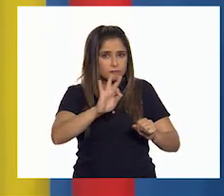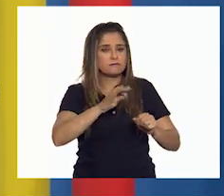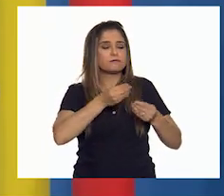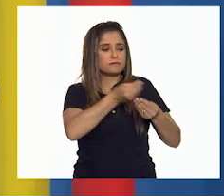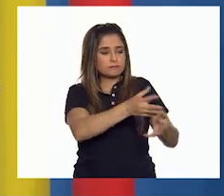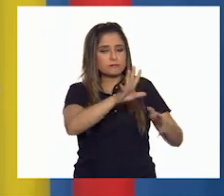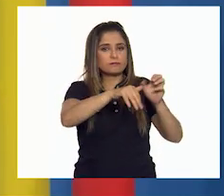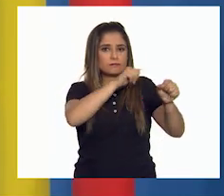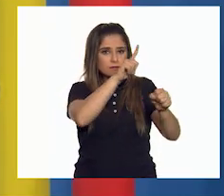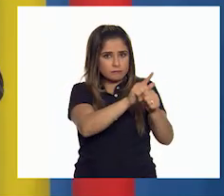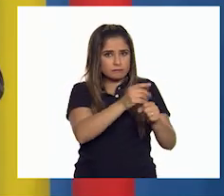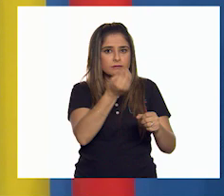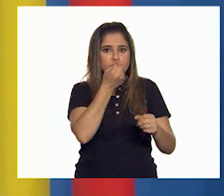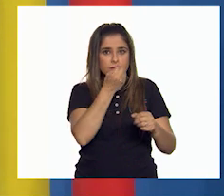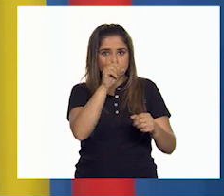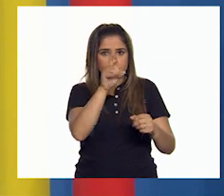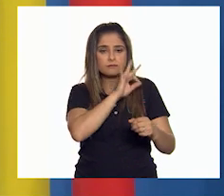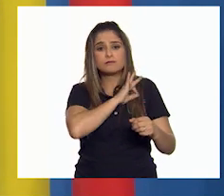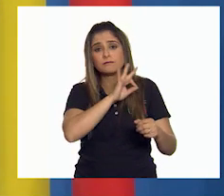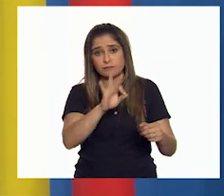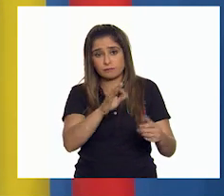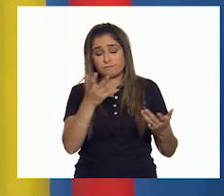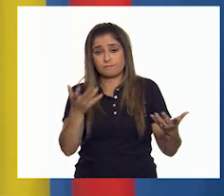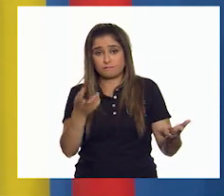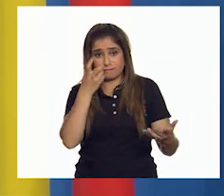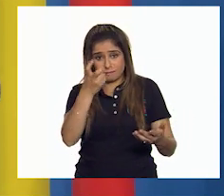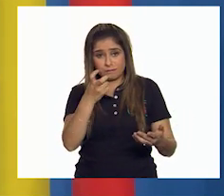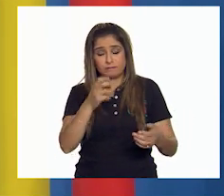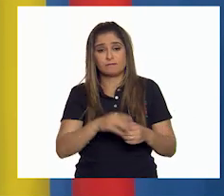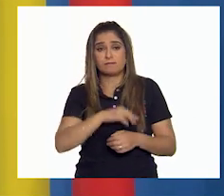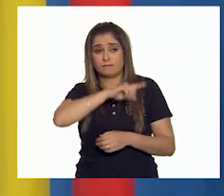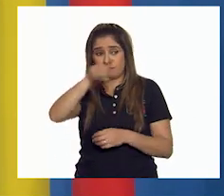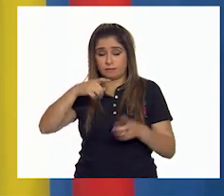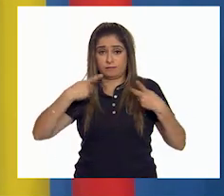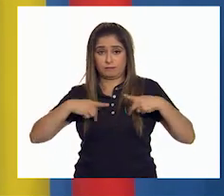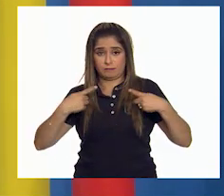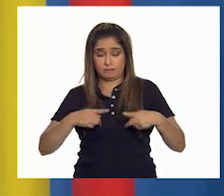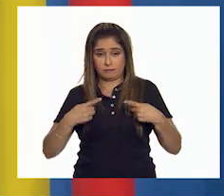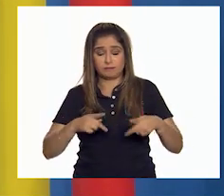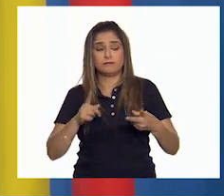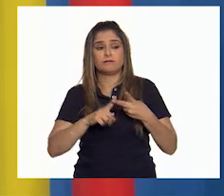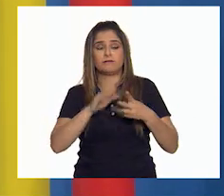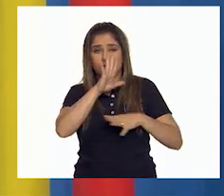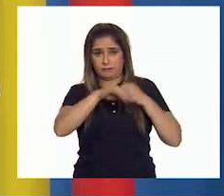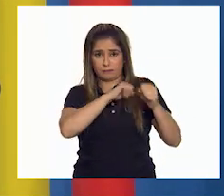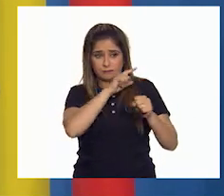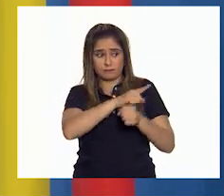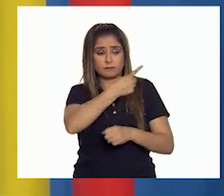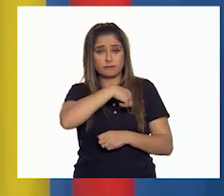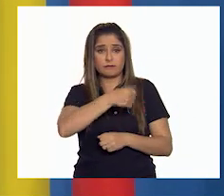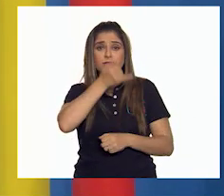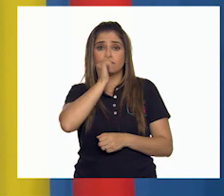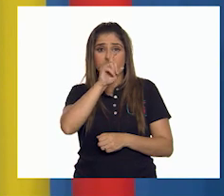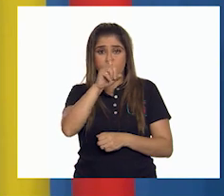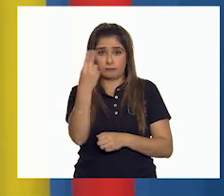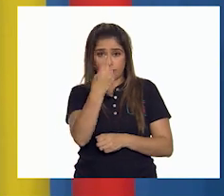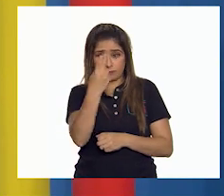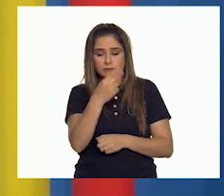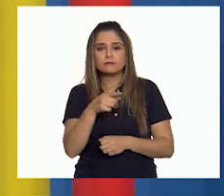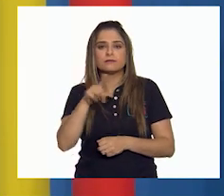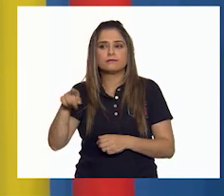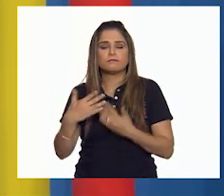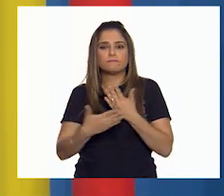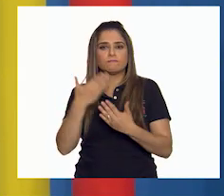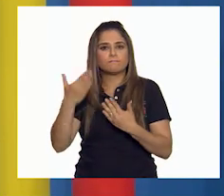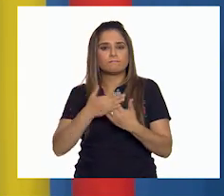es. O sea, para el consumo de nosotros y de los demás seres vivos del planeta Tierra, pues eso es muy importante.